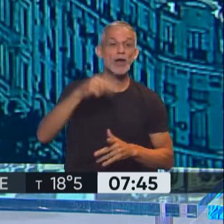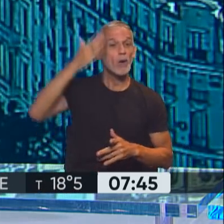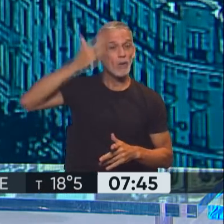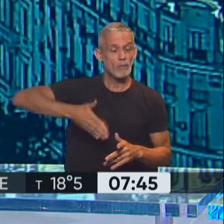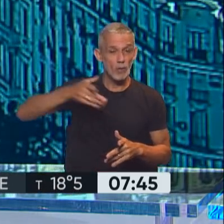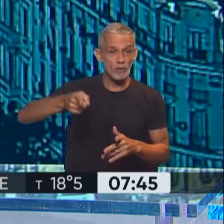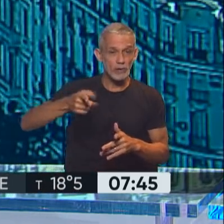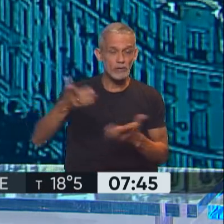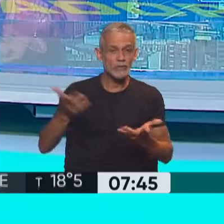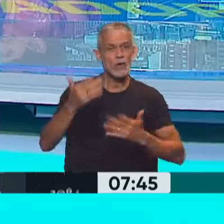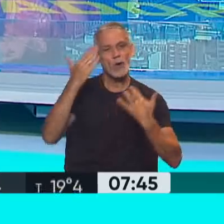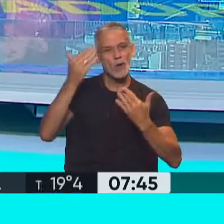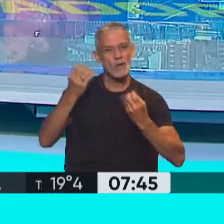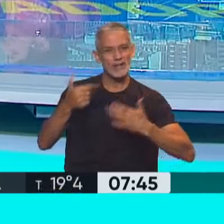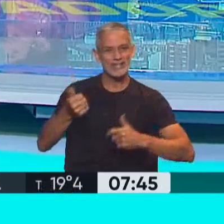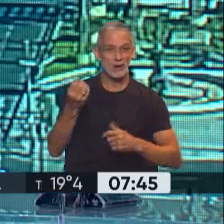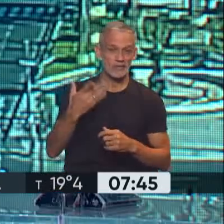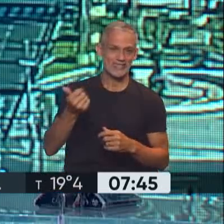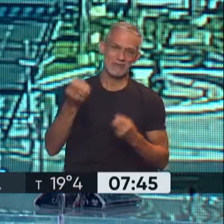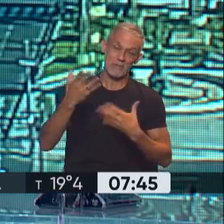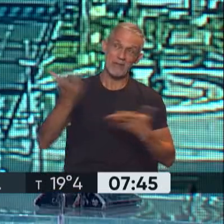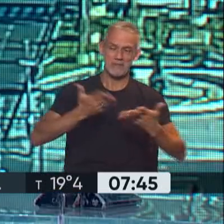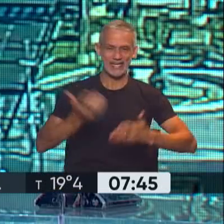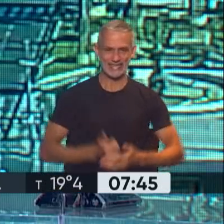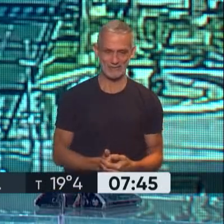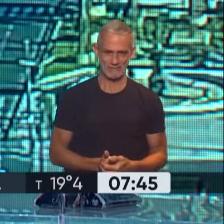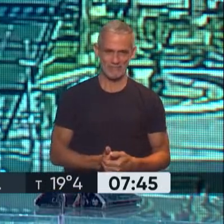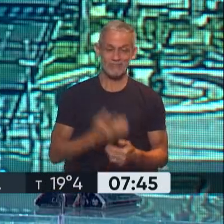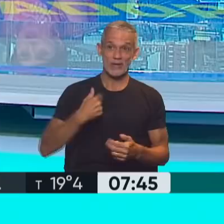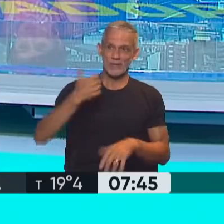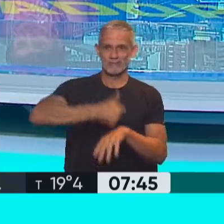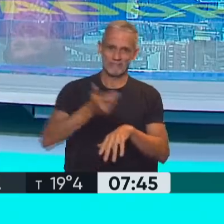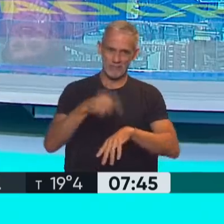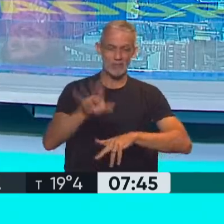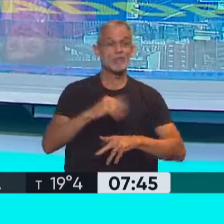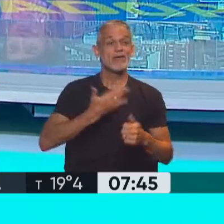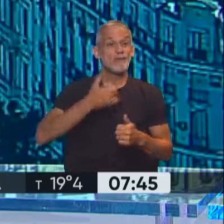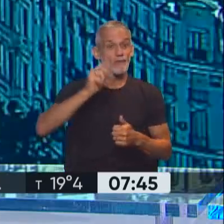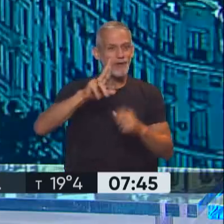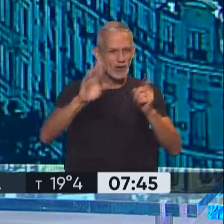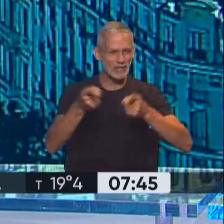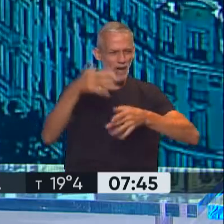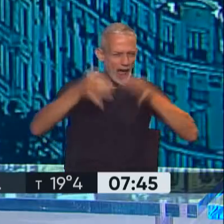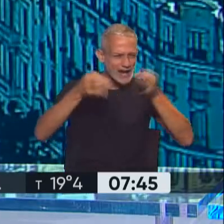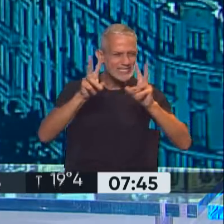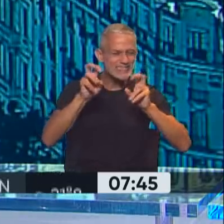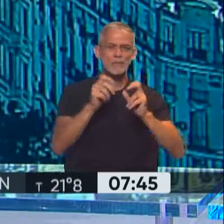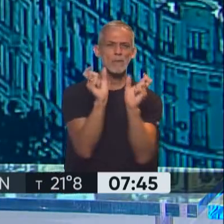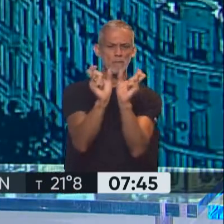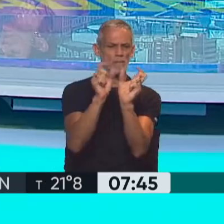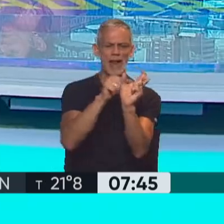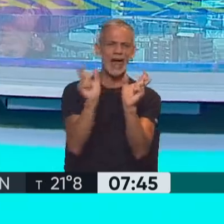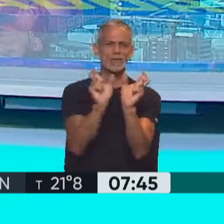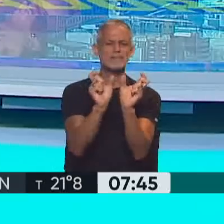corre la vista que ya saludamos que tal vez bueno y venidas bueno muchísimas gracias a que estamos y con flor barragán analizamos el tema de flor dos palabras que por qué